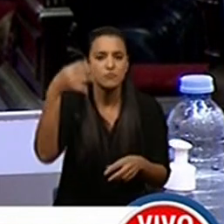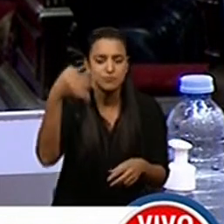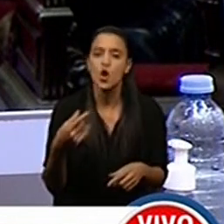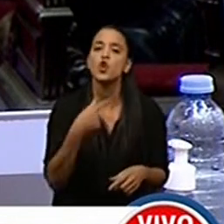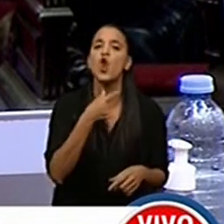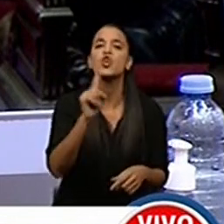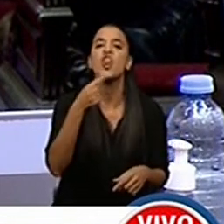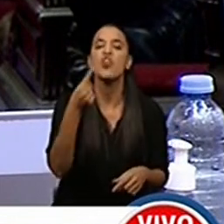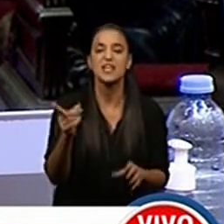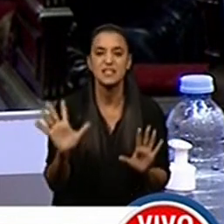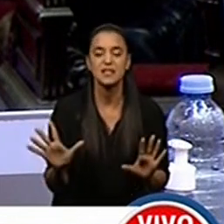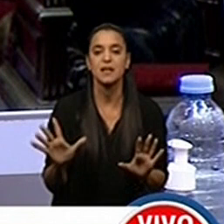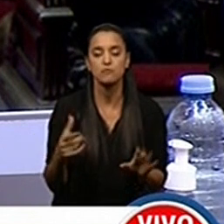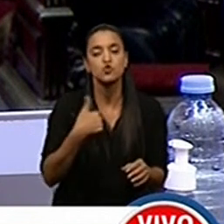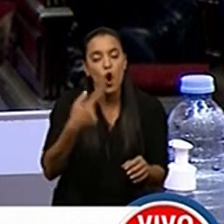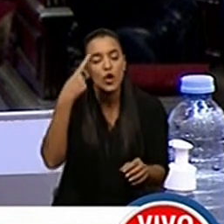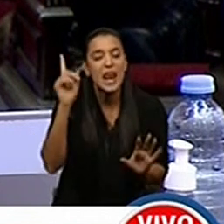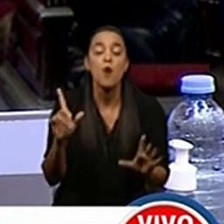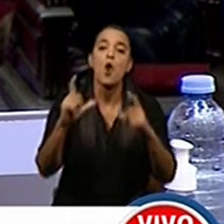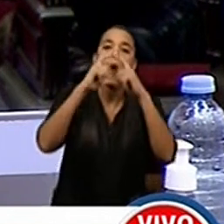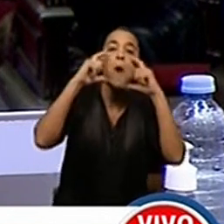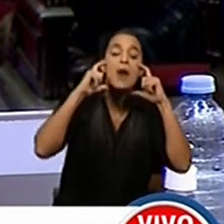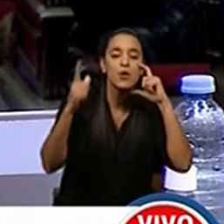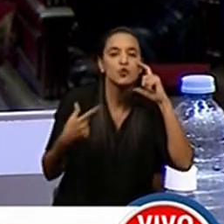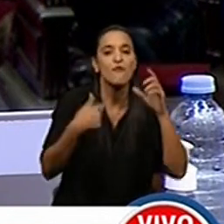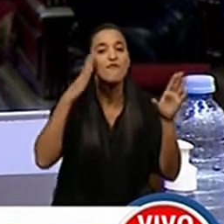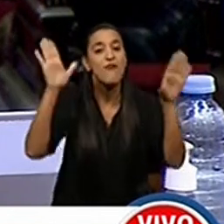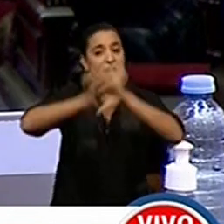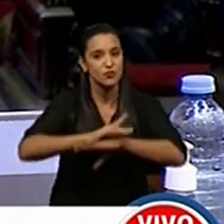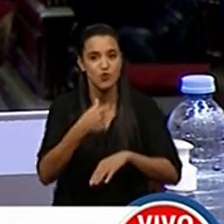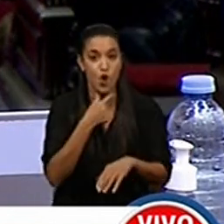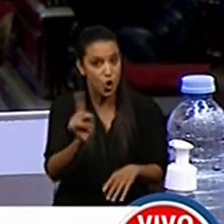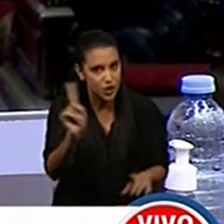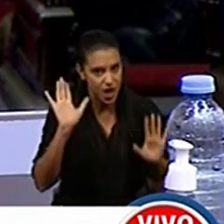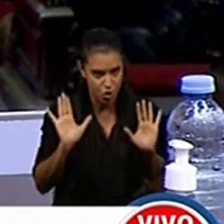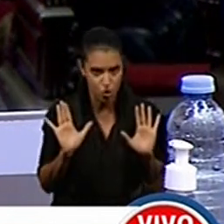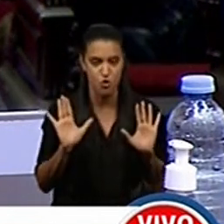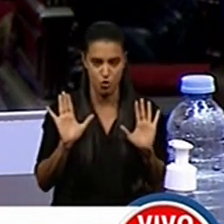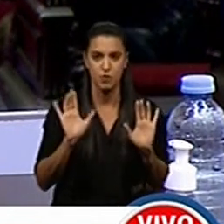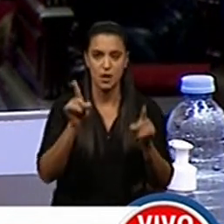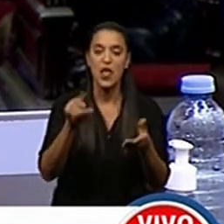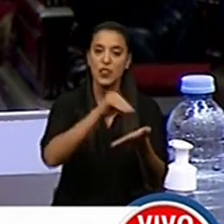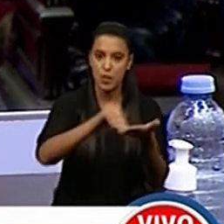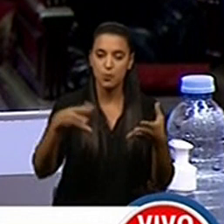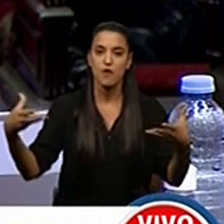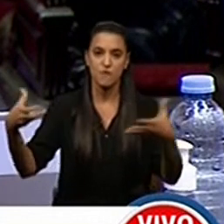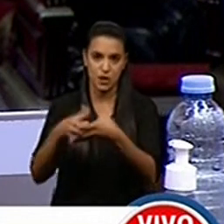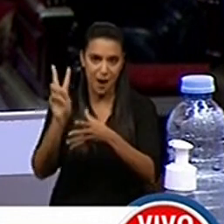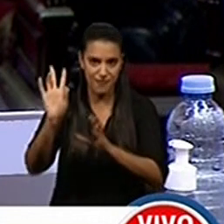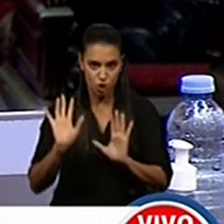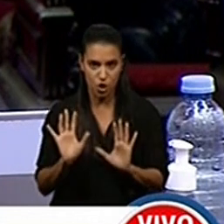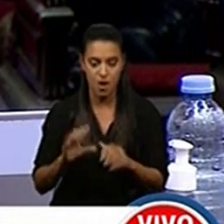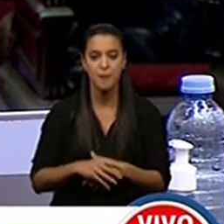quiero identificarlo, creo saber quién es, pero como está con barbijo no quiero cometer un error que sería imperdonable. Es un diputado del Frente para la